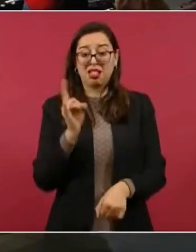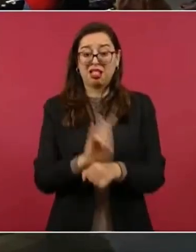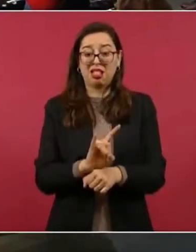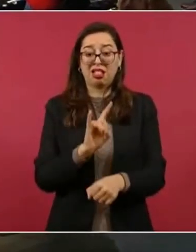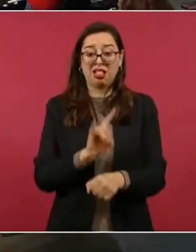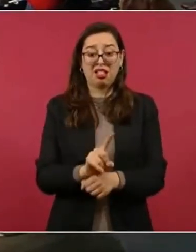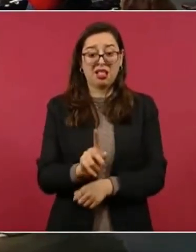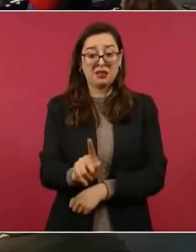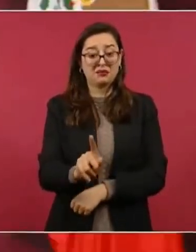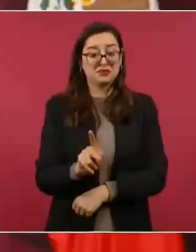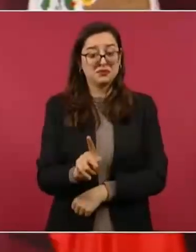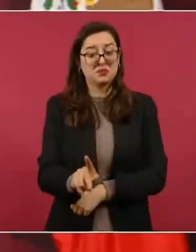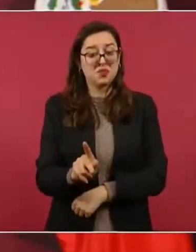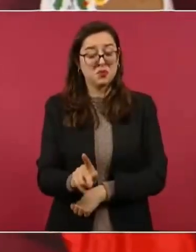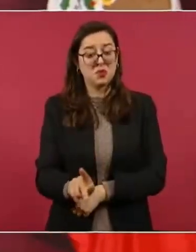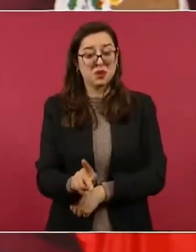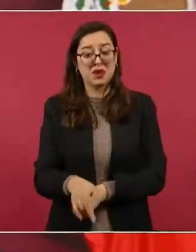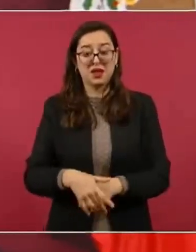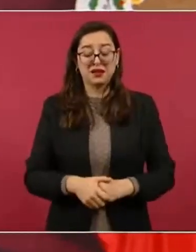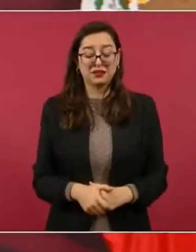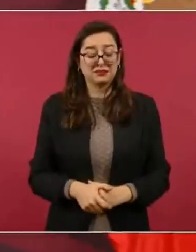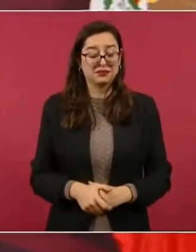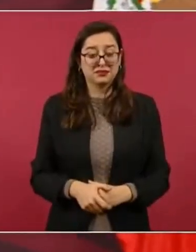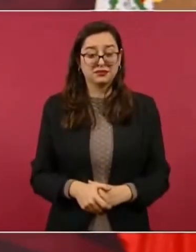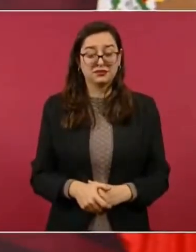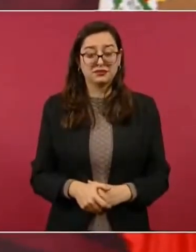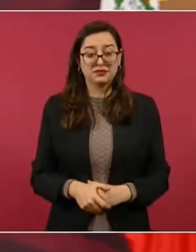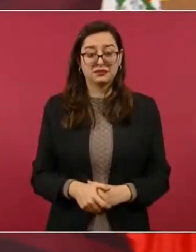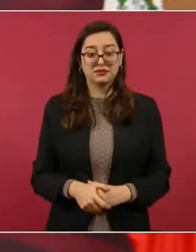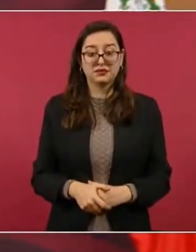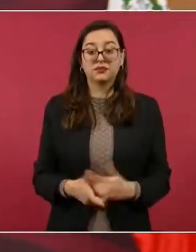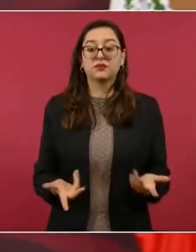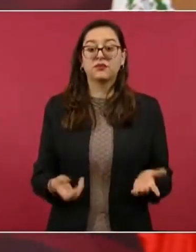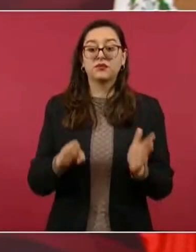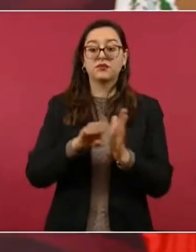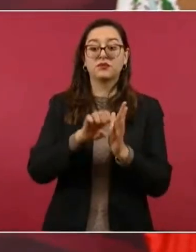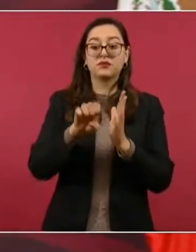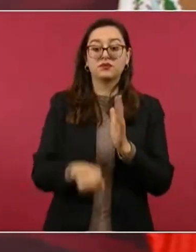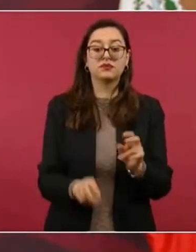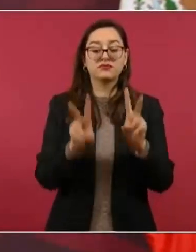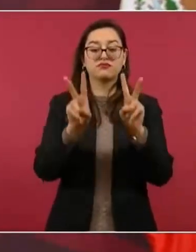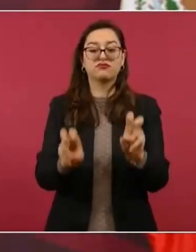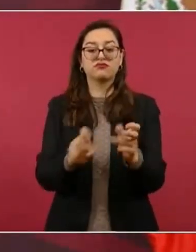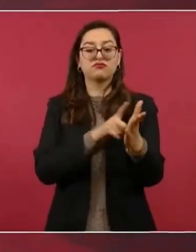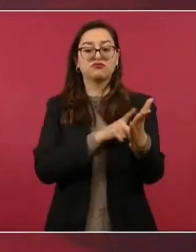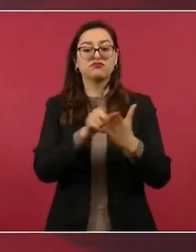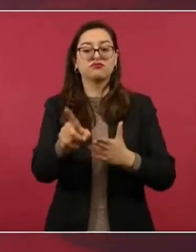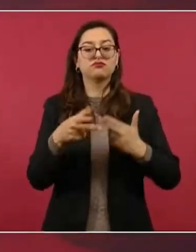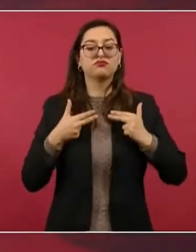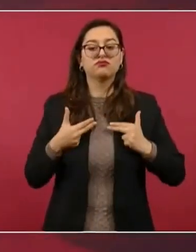simular. Nosotros estamos viendo, por ejemplo, lo de derechos humanos.